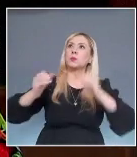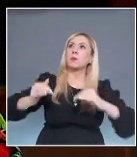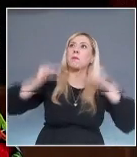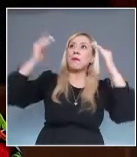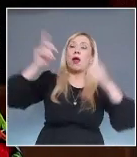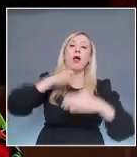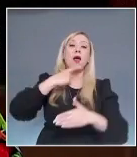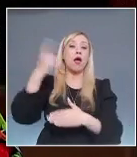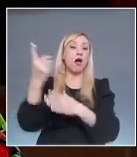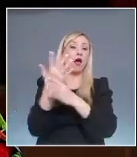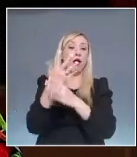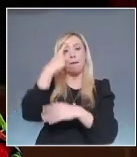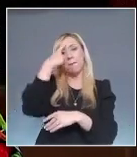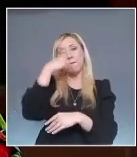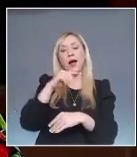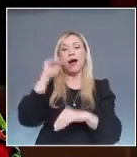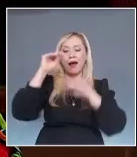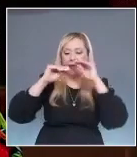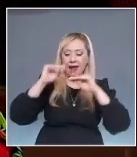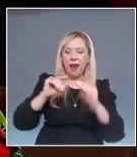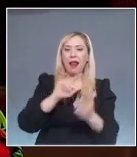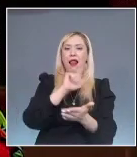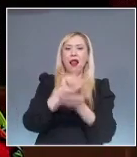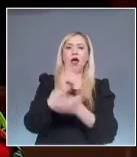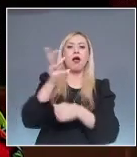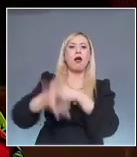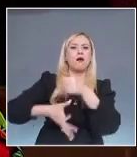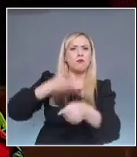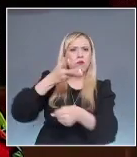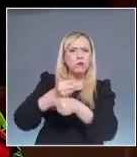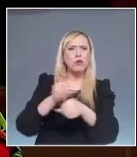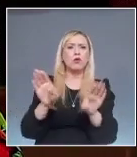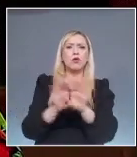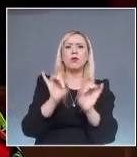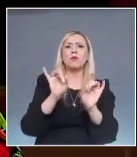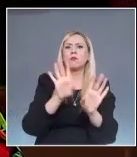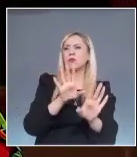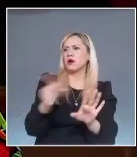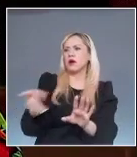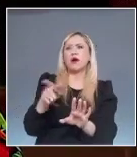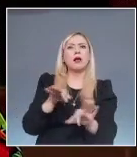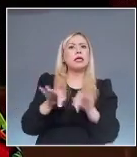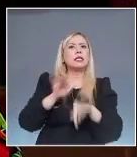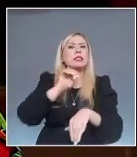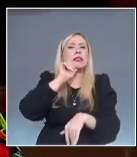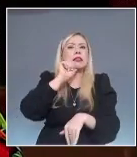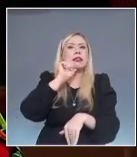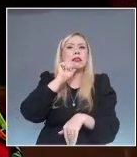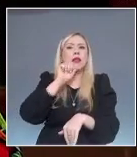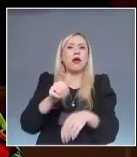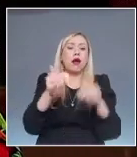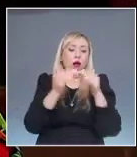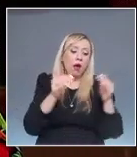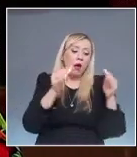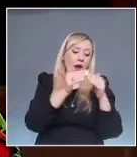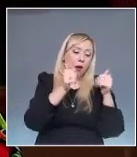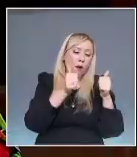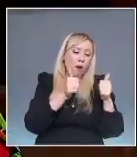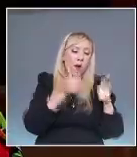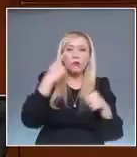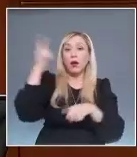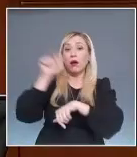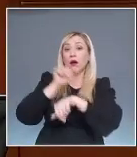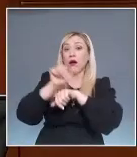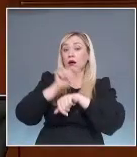del andamiaje para la indemnización de estos trabajos, la solicitud de opinión consultiva presentada por la República de Argentina ante la Corte Interamericana de Derechos